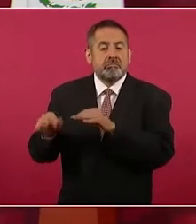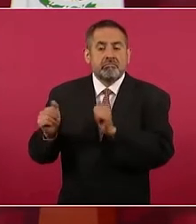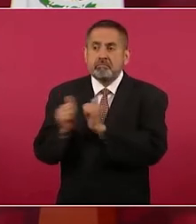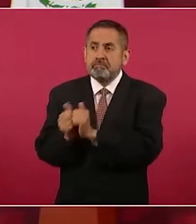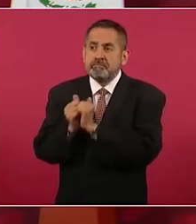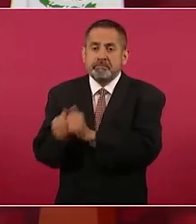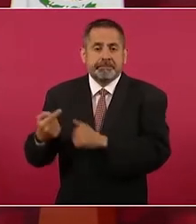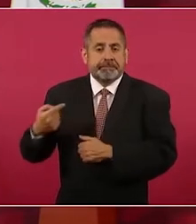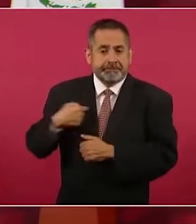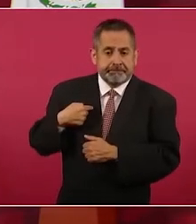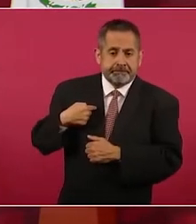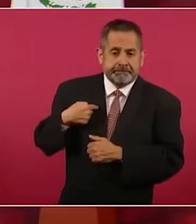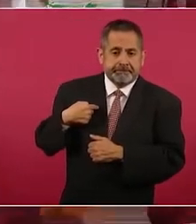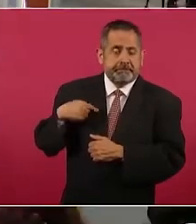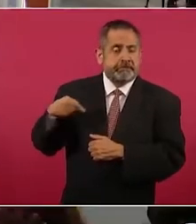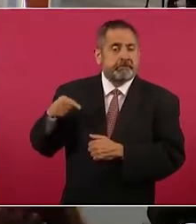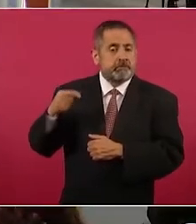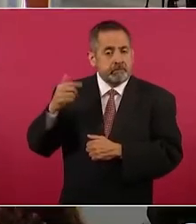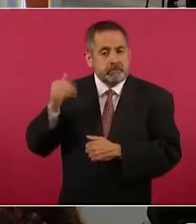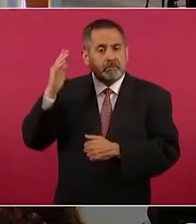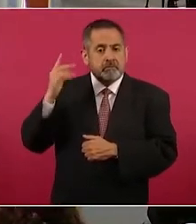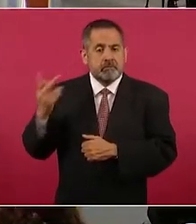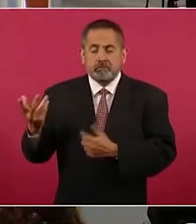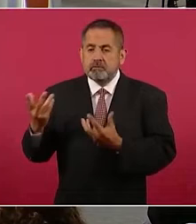conmigo cuando